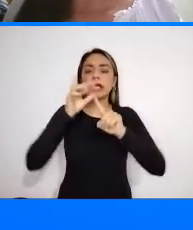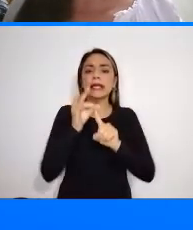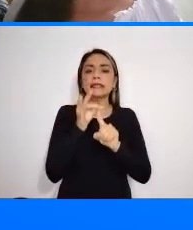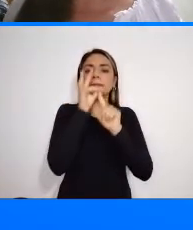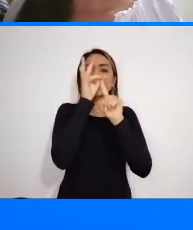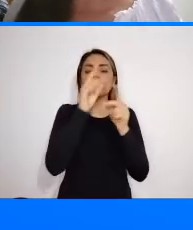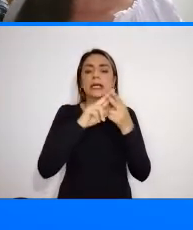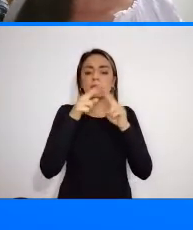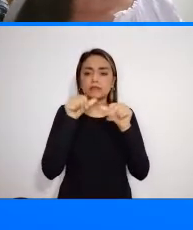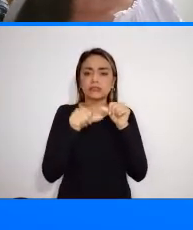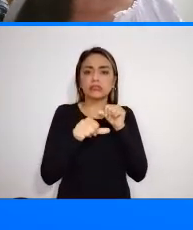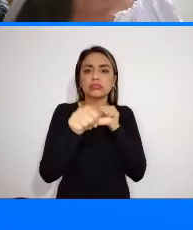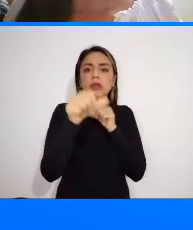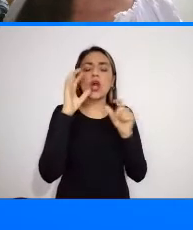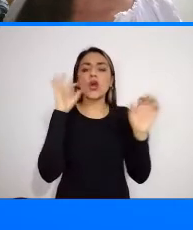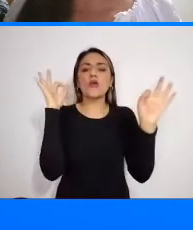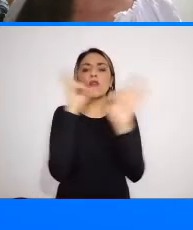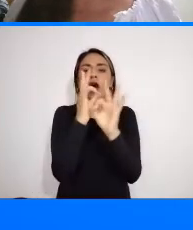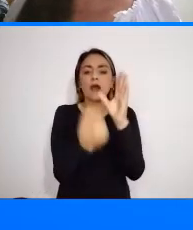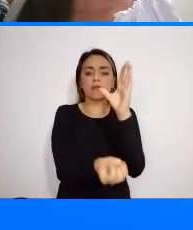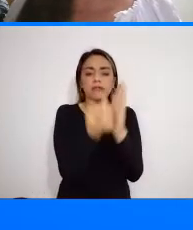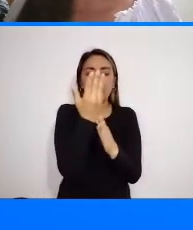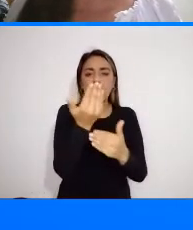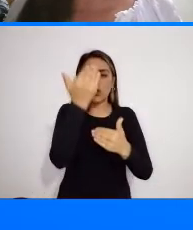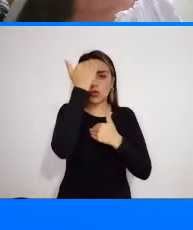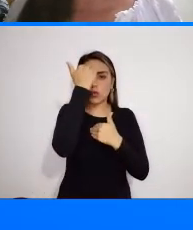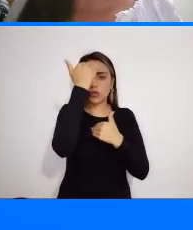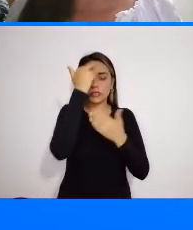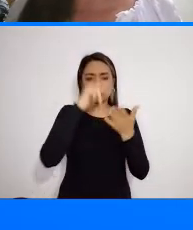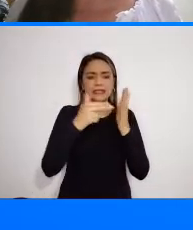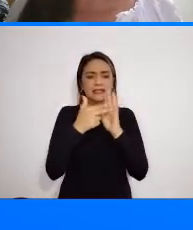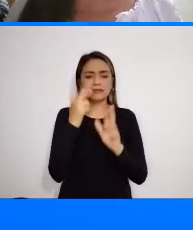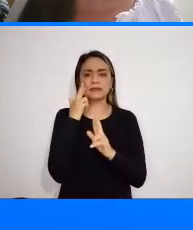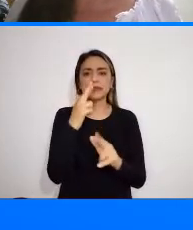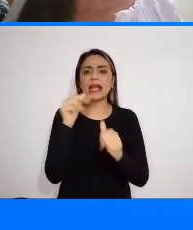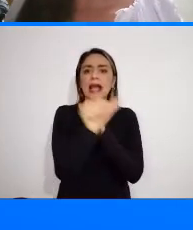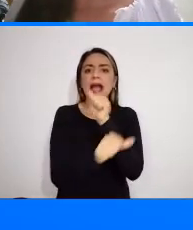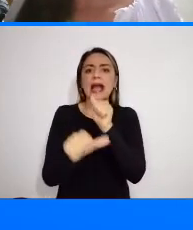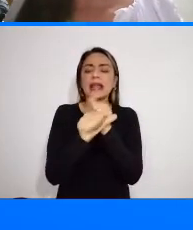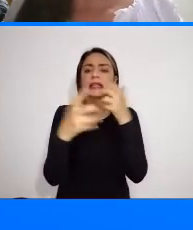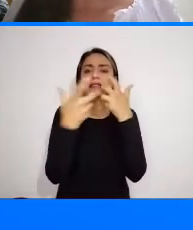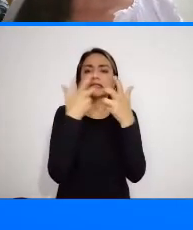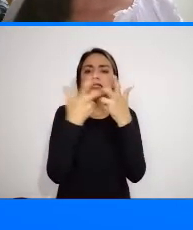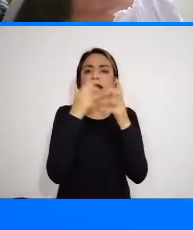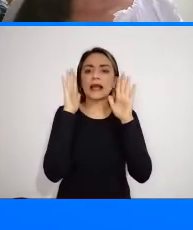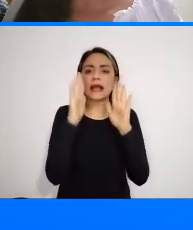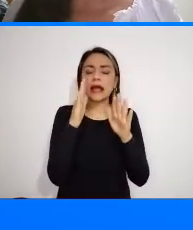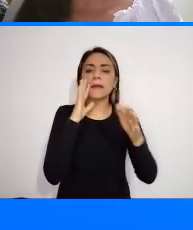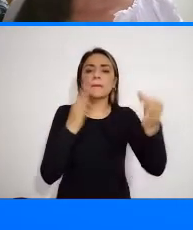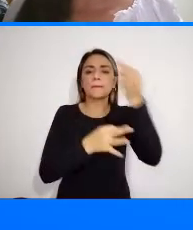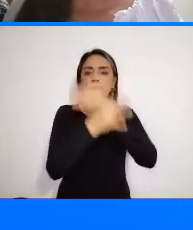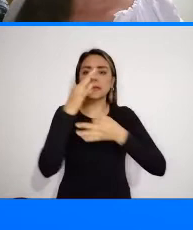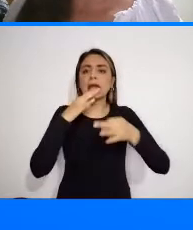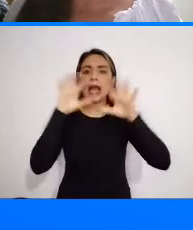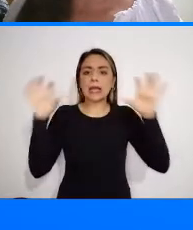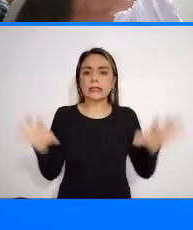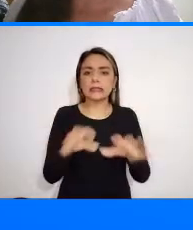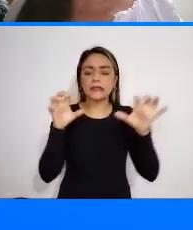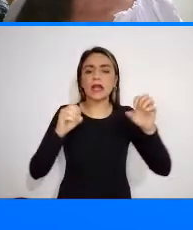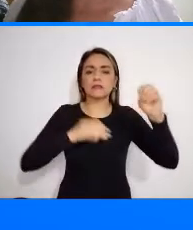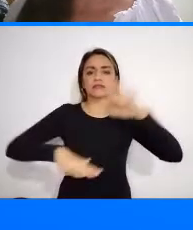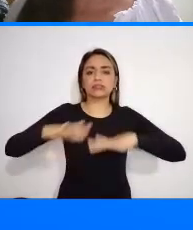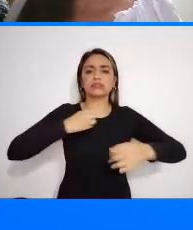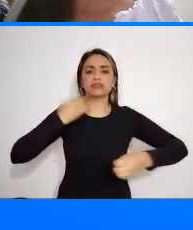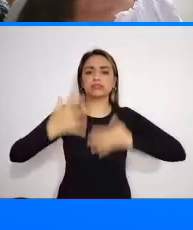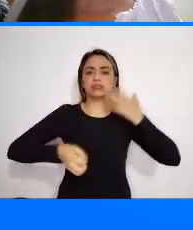especializada y sostenible enfocada a crear conciencia sobre el valor de las áreas del sistema a través de actividades de esparcimiento